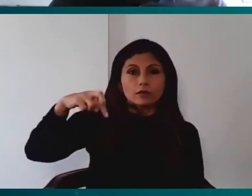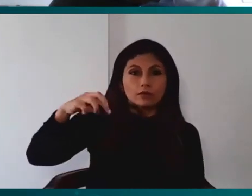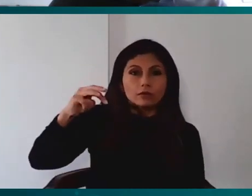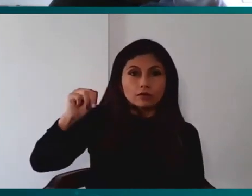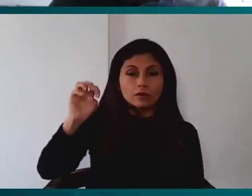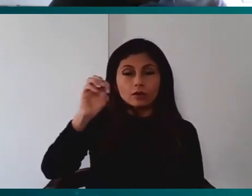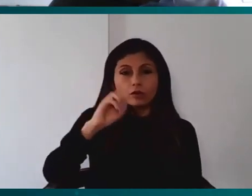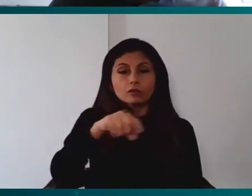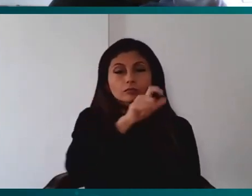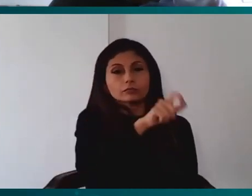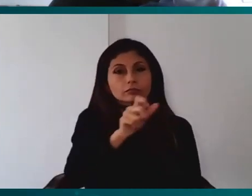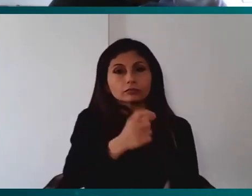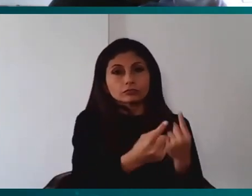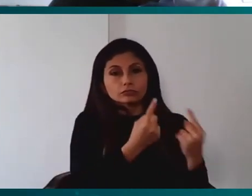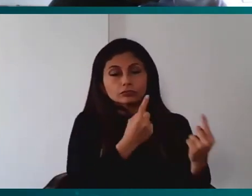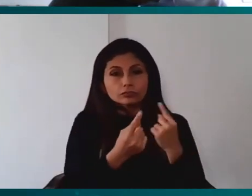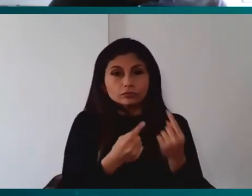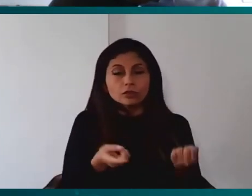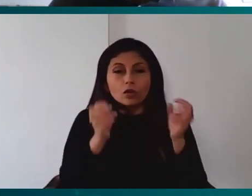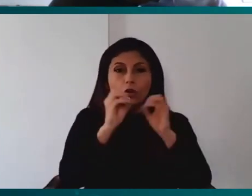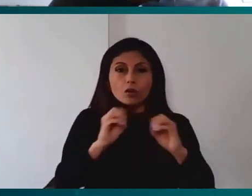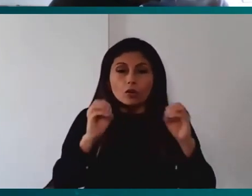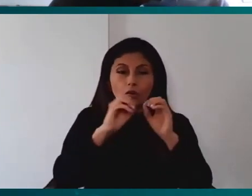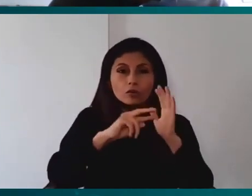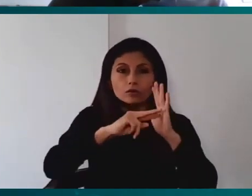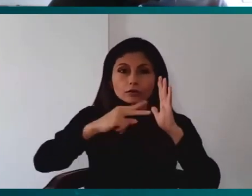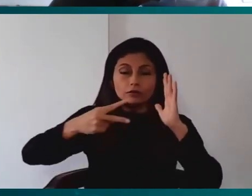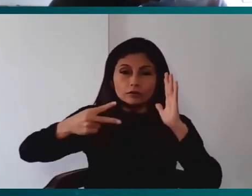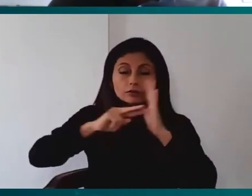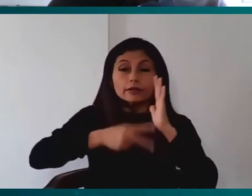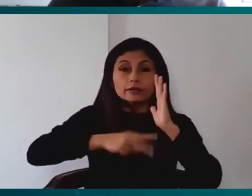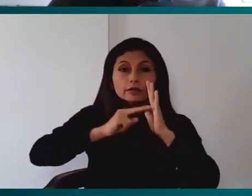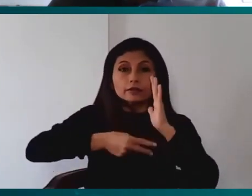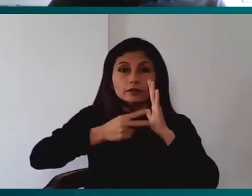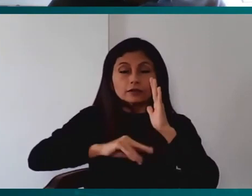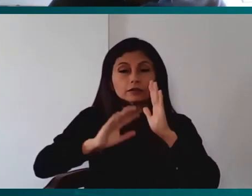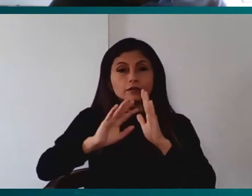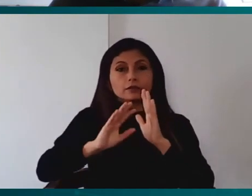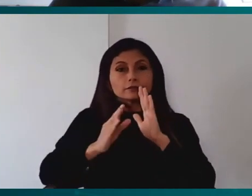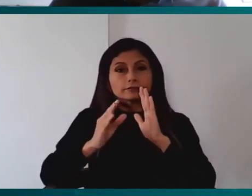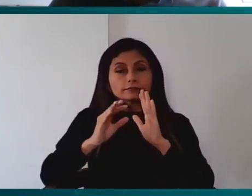usuario, o con técnicas de optimización que nos permiten,